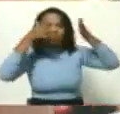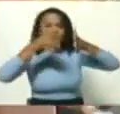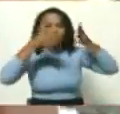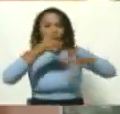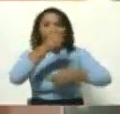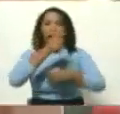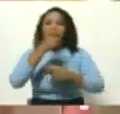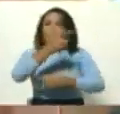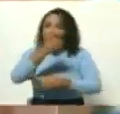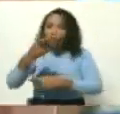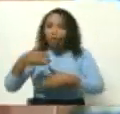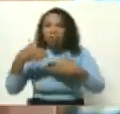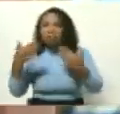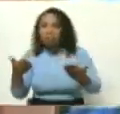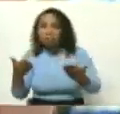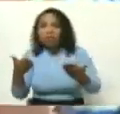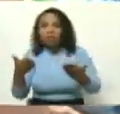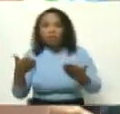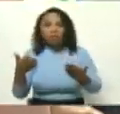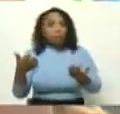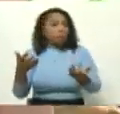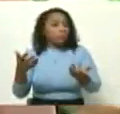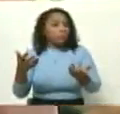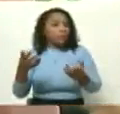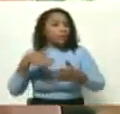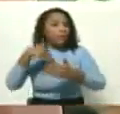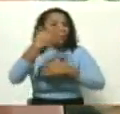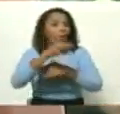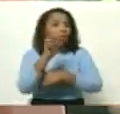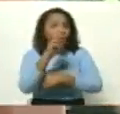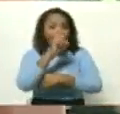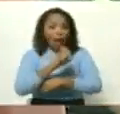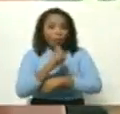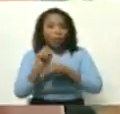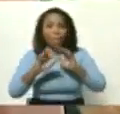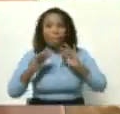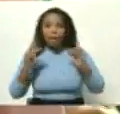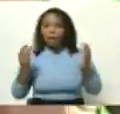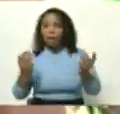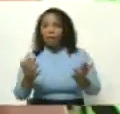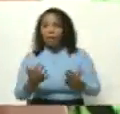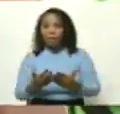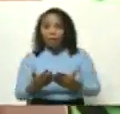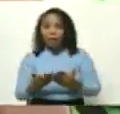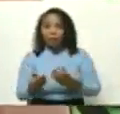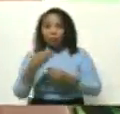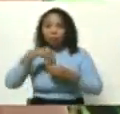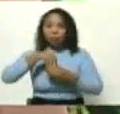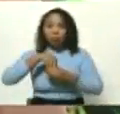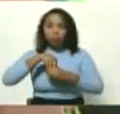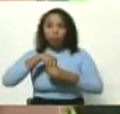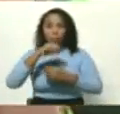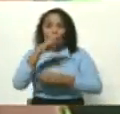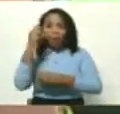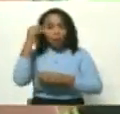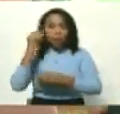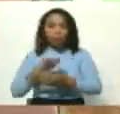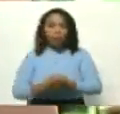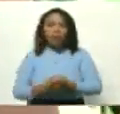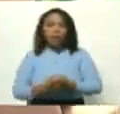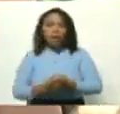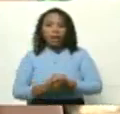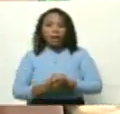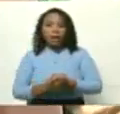a los feligreses, tomando en consideración que después de 2 años de pandemia, de cuarentena, van a poder asistir